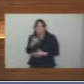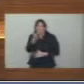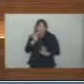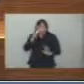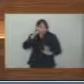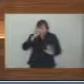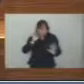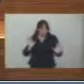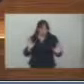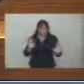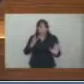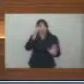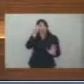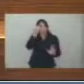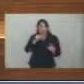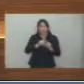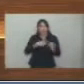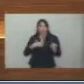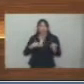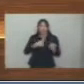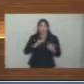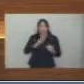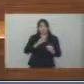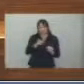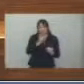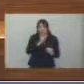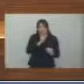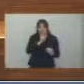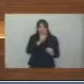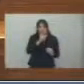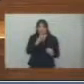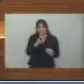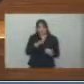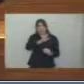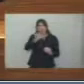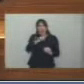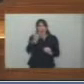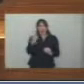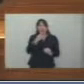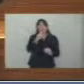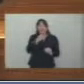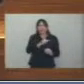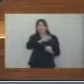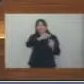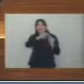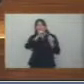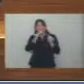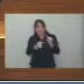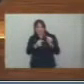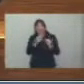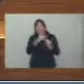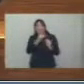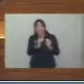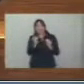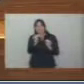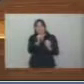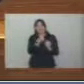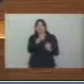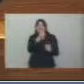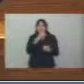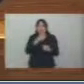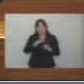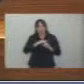esta posición es muy complicado. ¿Cómo es posible que en julio más endeudamiento y más déficit fueran buenos para Asturias y nuestra economía?